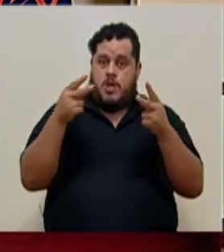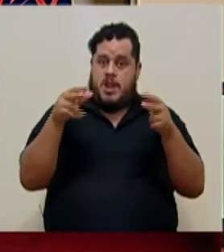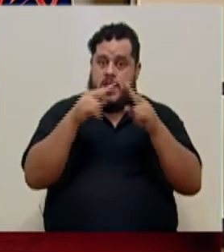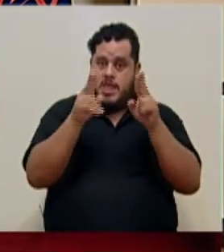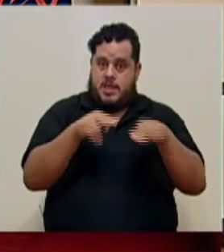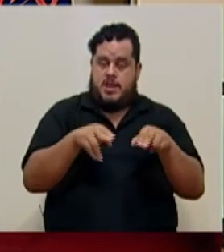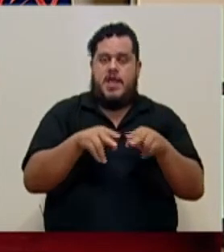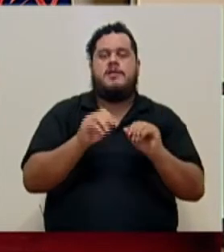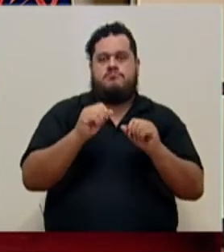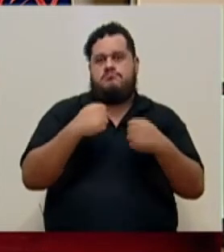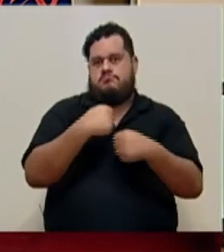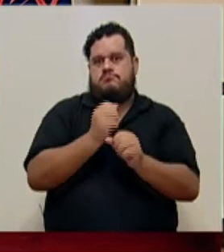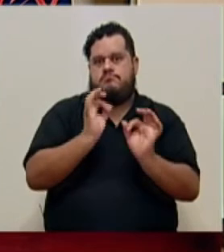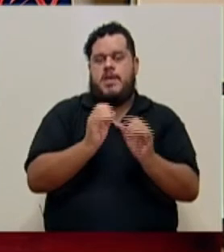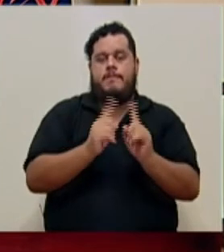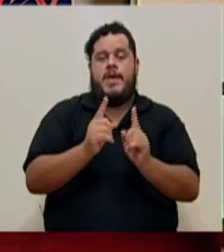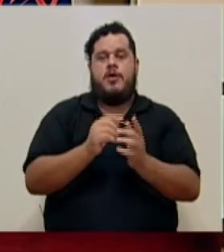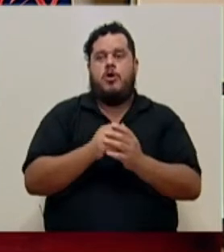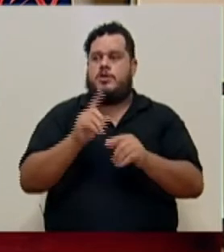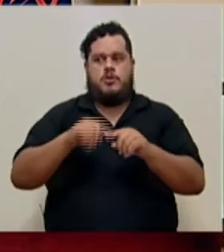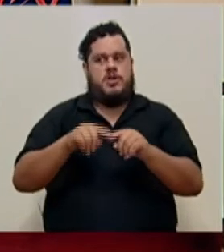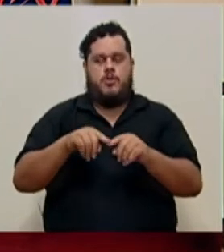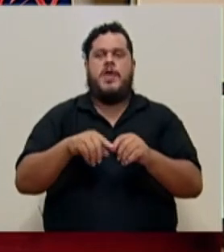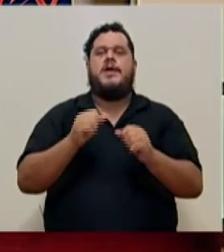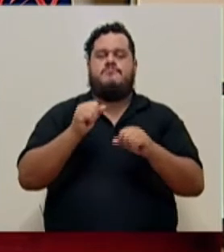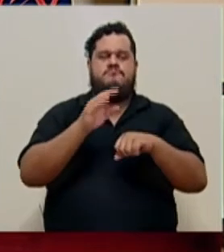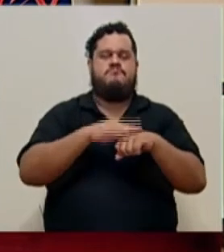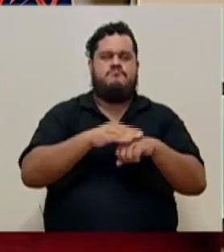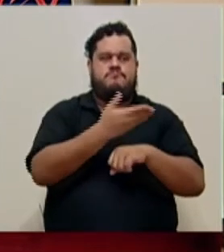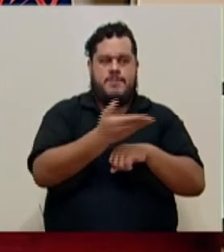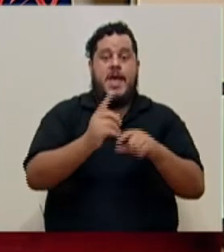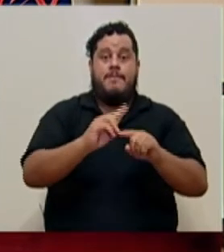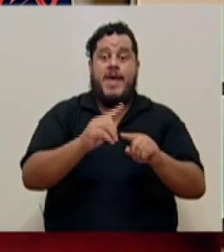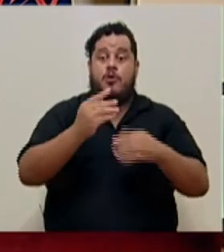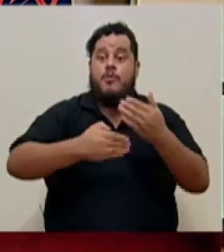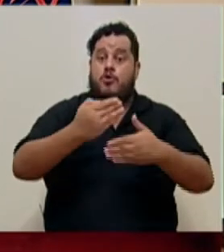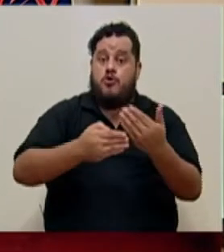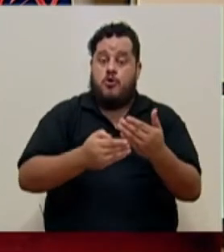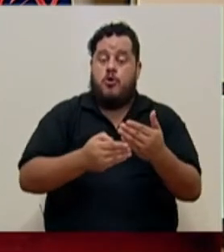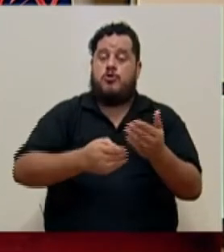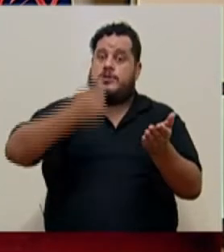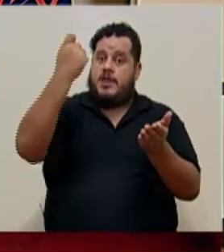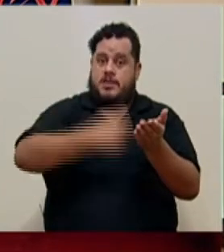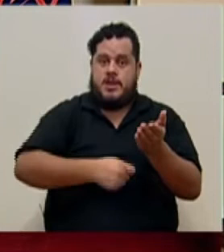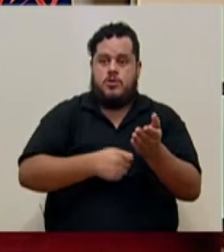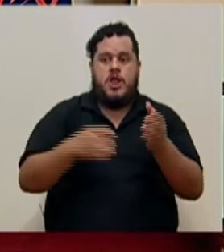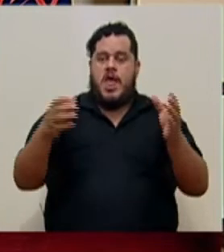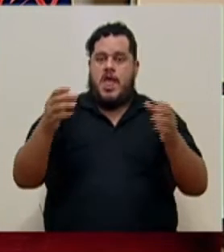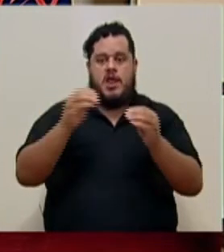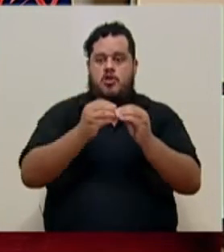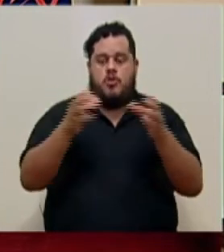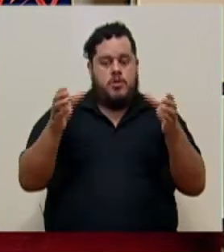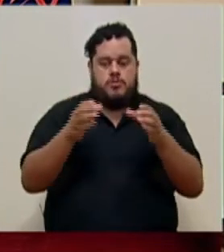no se puede, sí se van a permitir, pero con protocolos rigurosos, con protocolos que permitan el menor número posible de personas en el recinto,